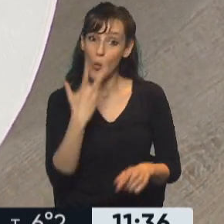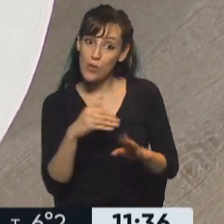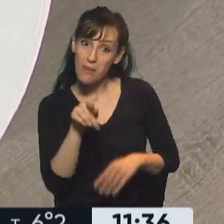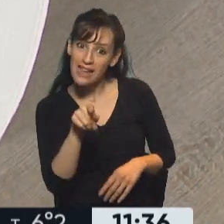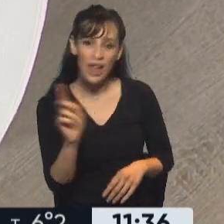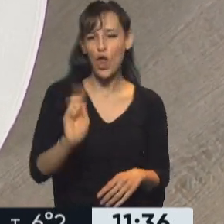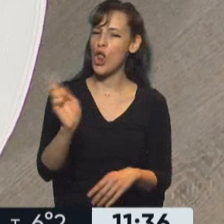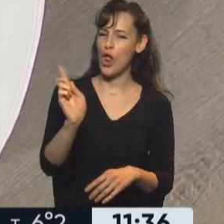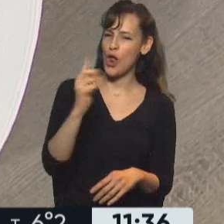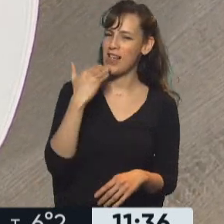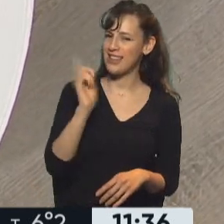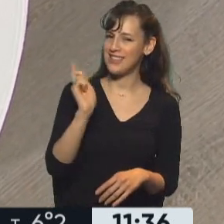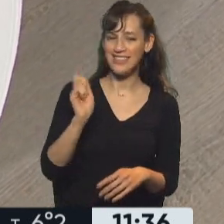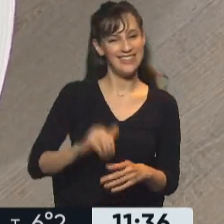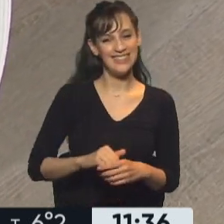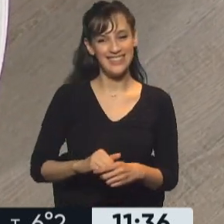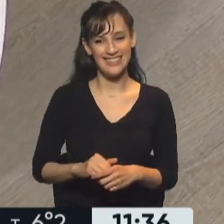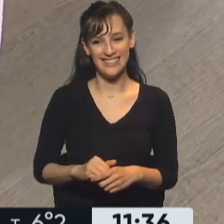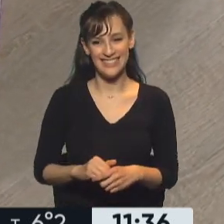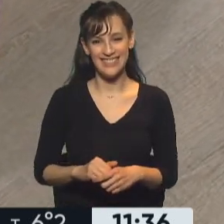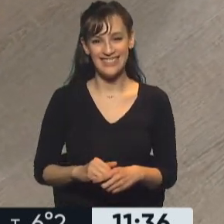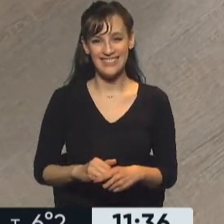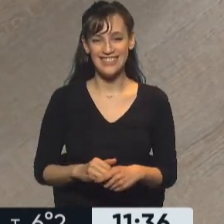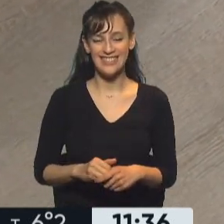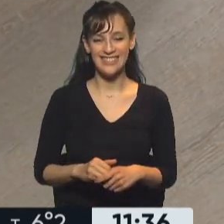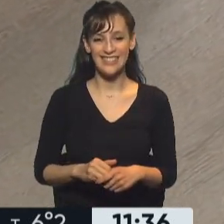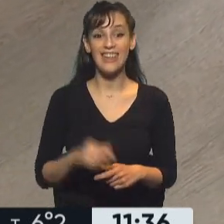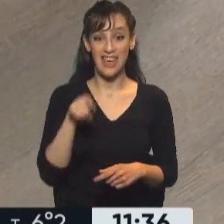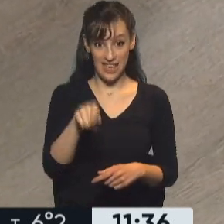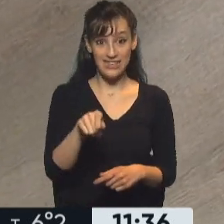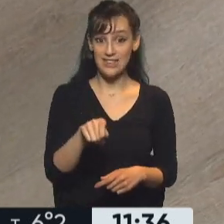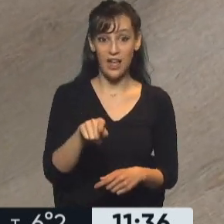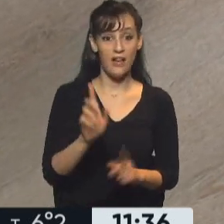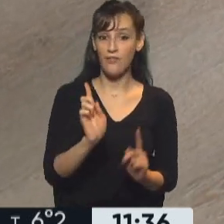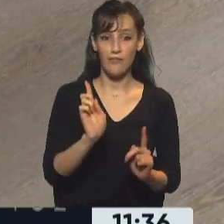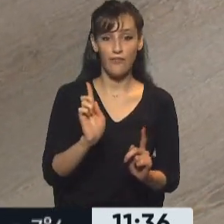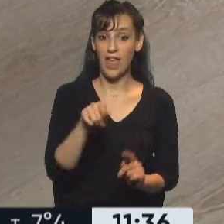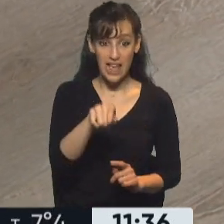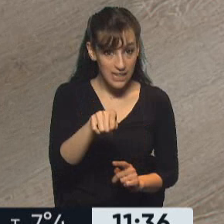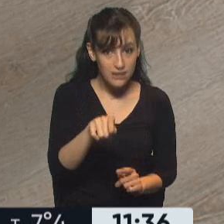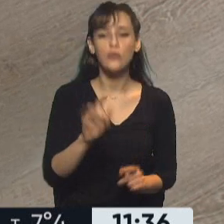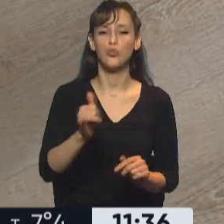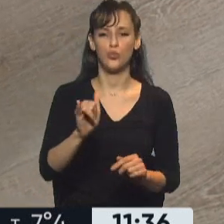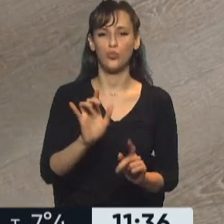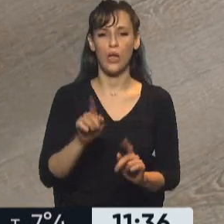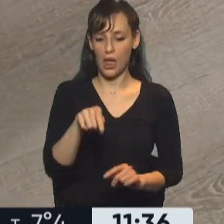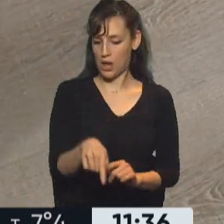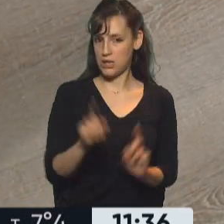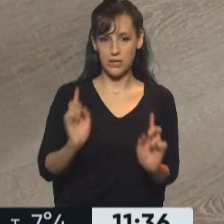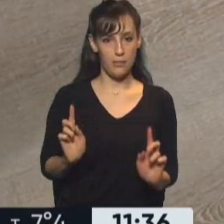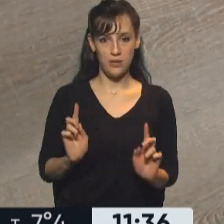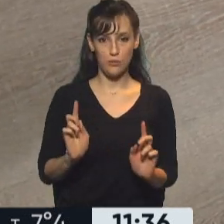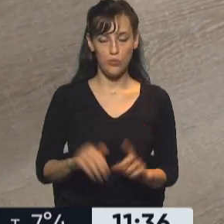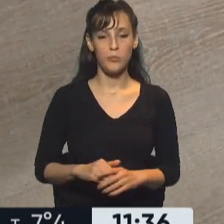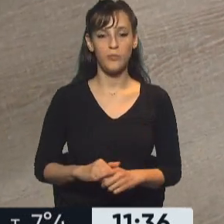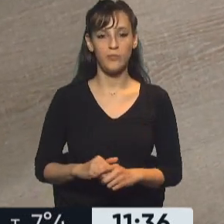no. No querés cambiar. Es que inducir, querés, no, no hay forma, no la puedo convencer. Manera. Esa, esa, muy por bien. Algo la sigue siendo esa, ¿no? Sí, muy bien, sí, muy bien. Sí, vamos sí a levantar acá. Sigue siendo